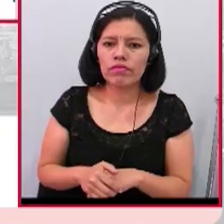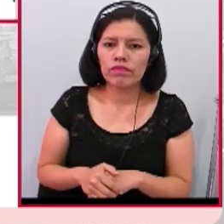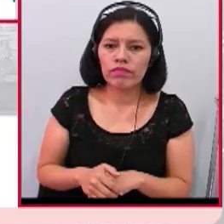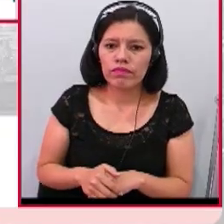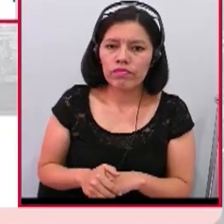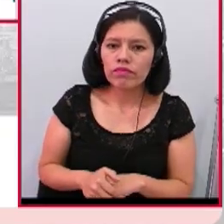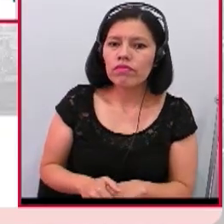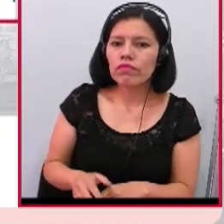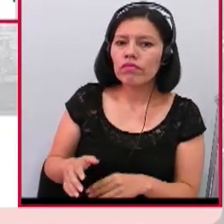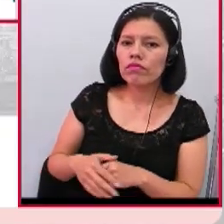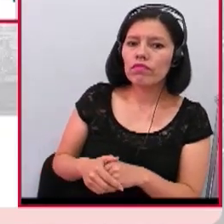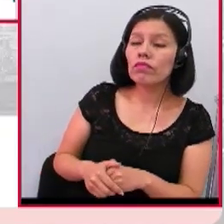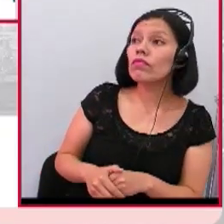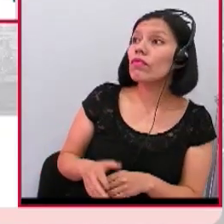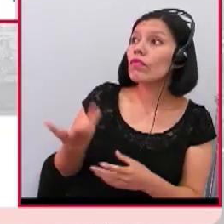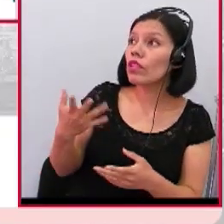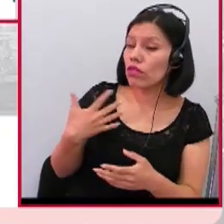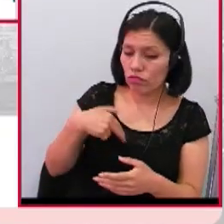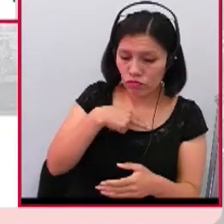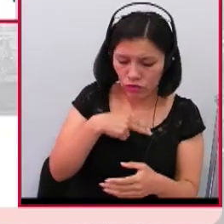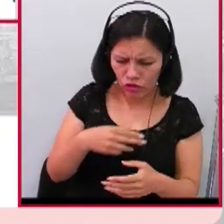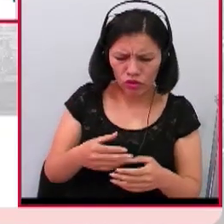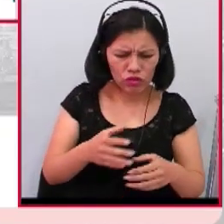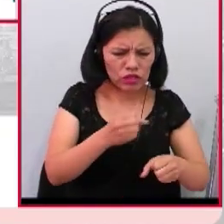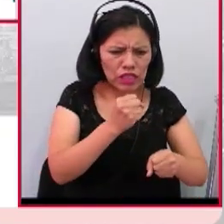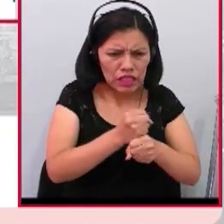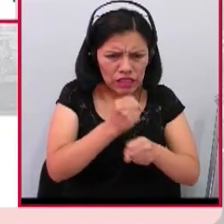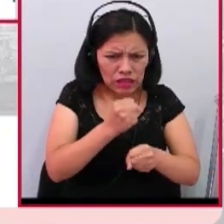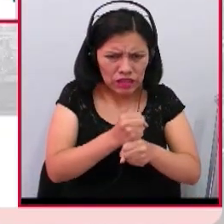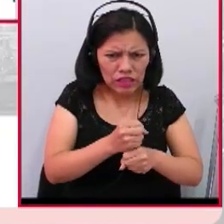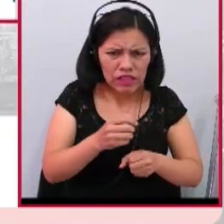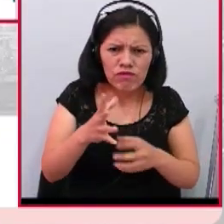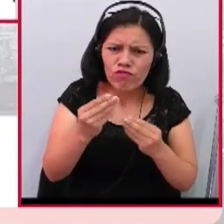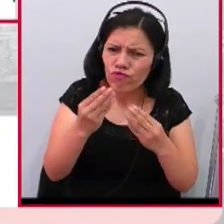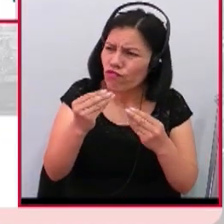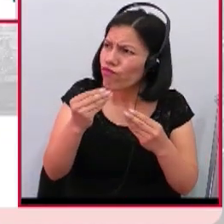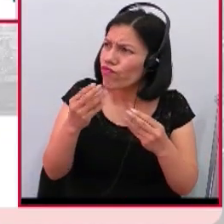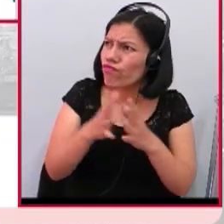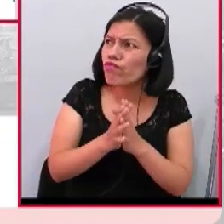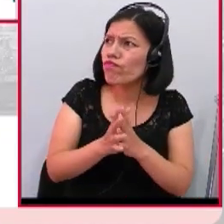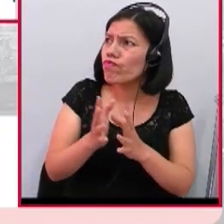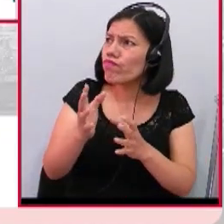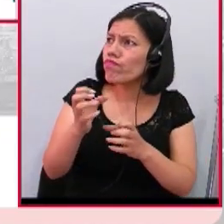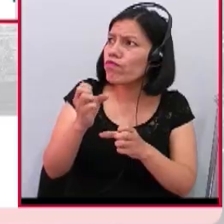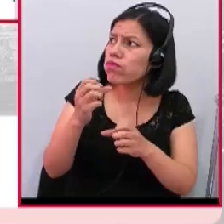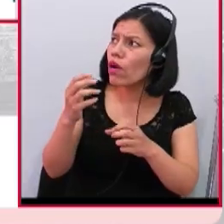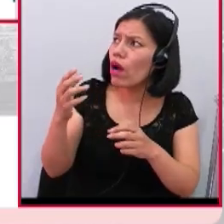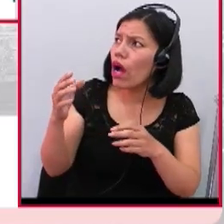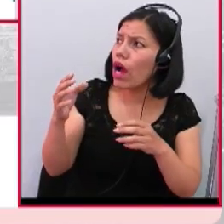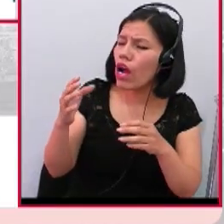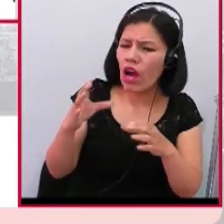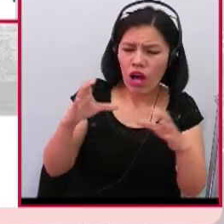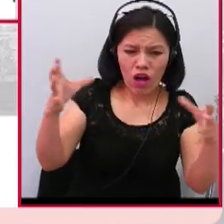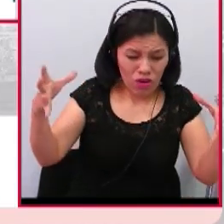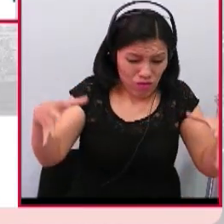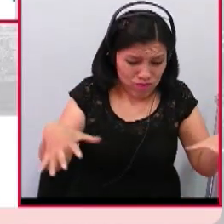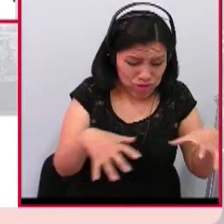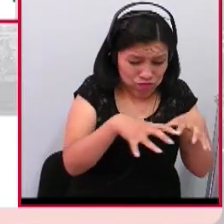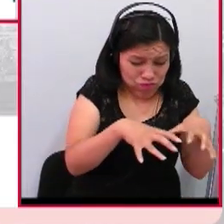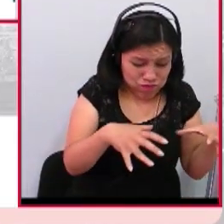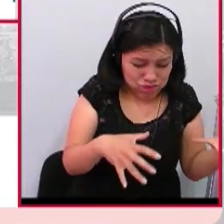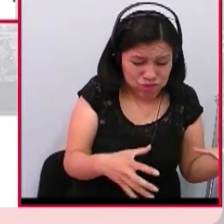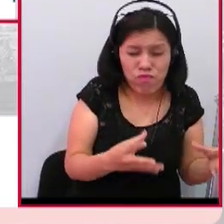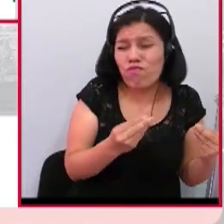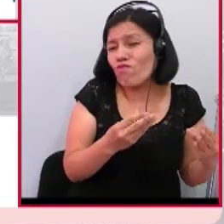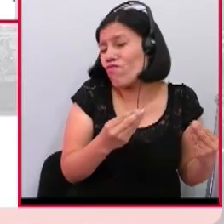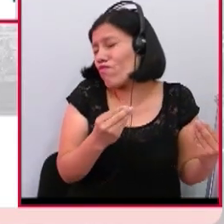Como les indiqué, fundimos 4.000 toneladas de concentrado, en lo cual es transformado en un horno ISA-SMELT hacia mata de cobre